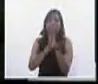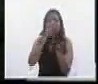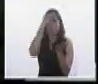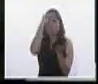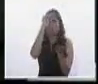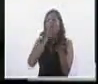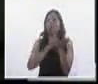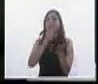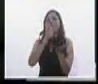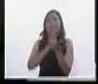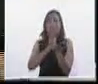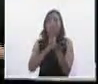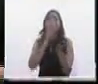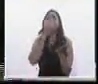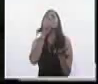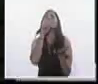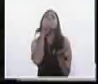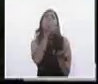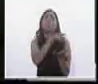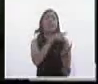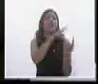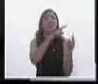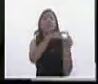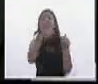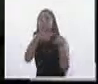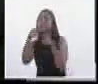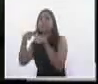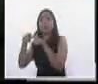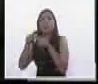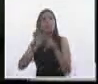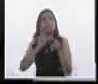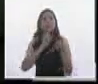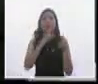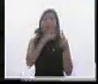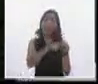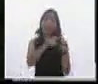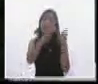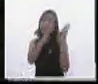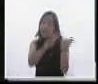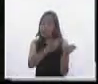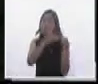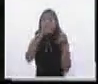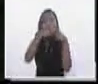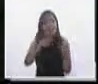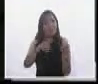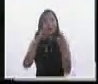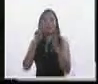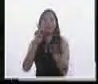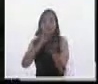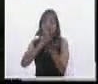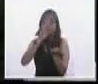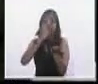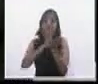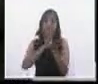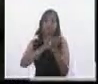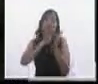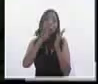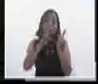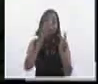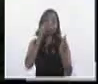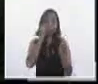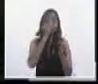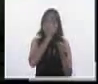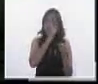pensamos que la solución es la misma para las distintas comunidades que ahí se encuentran cuando los eh las personas con discapacidad visual